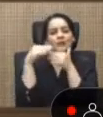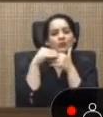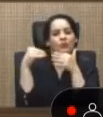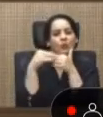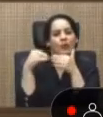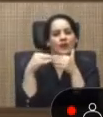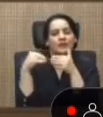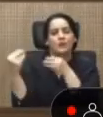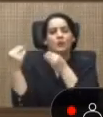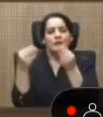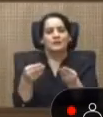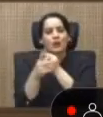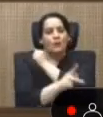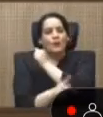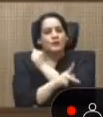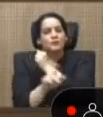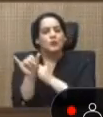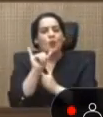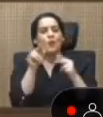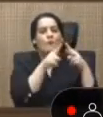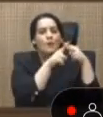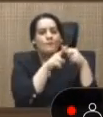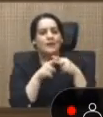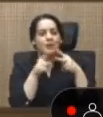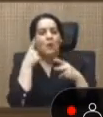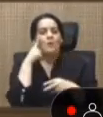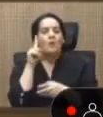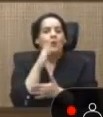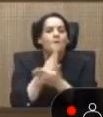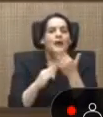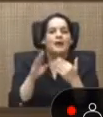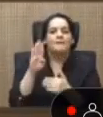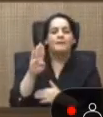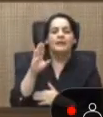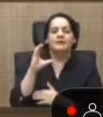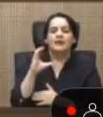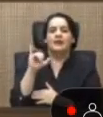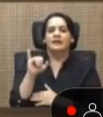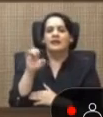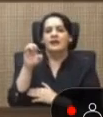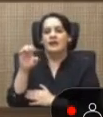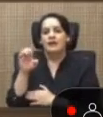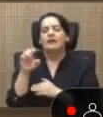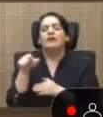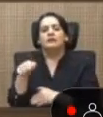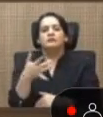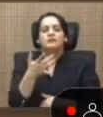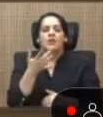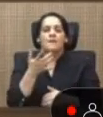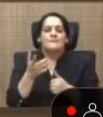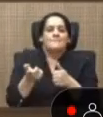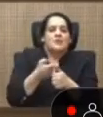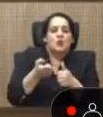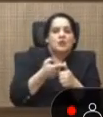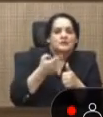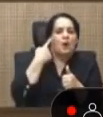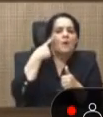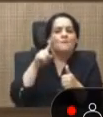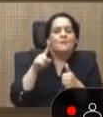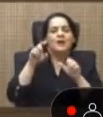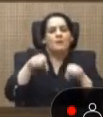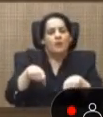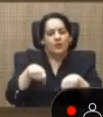como préstamos por parte del BCE sean priorizados para compensar el impacto total de la rebaja